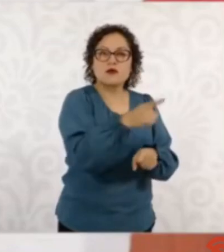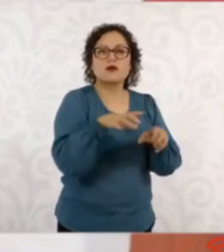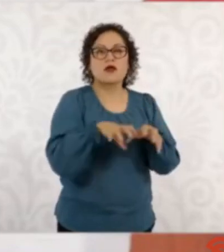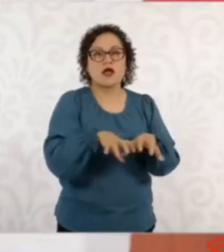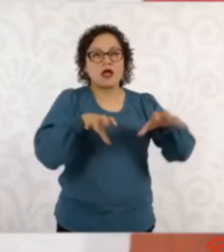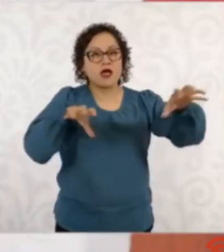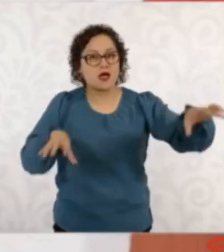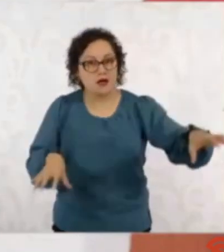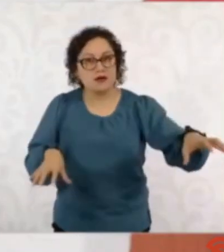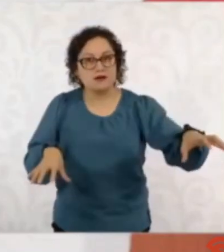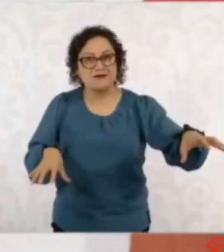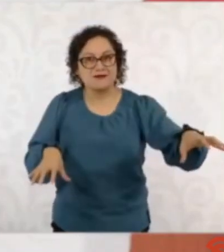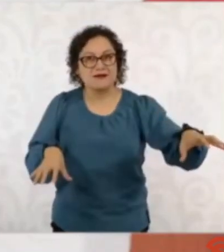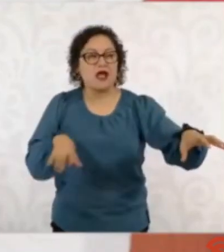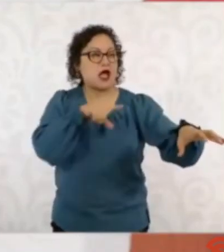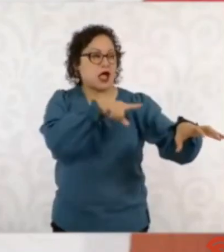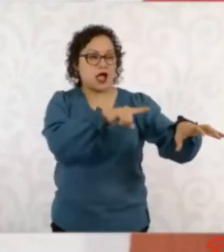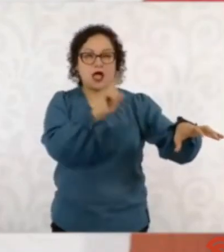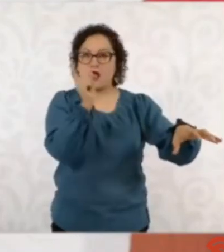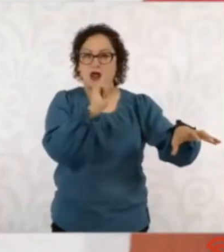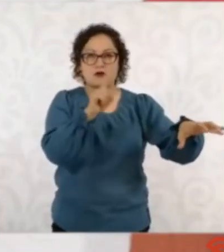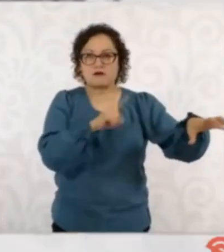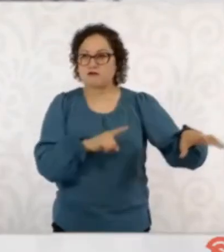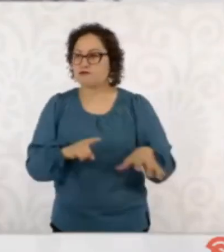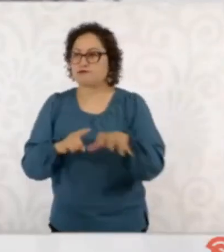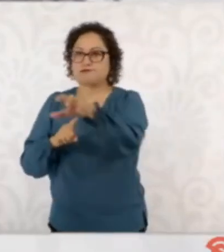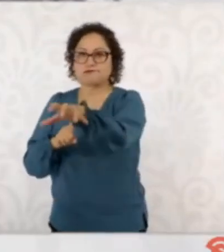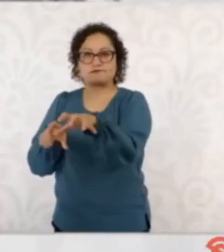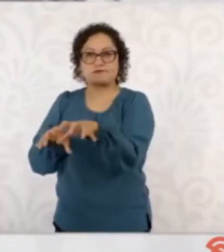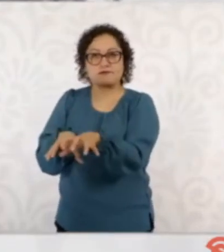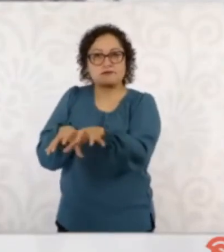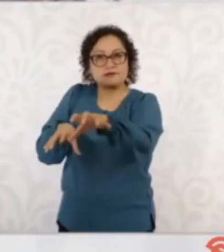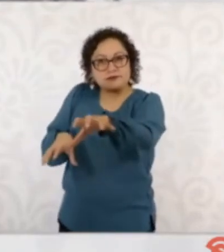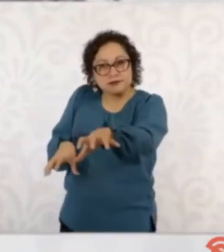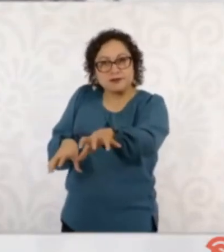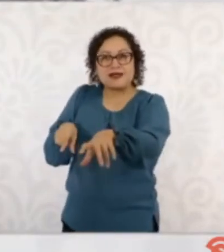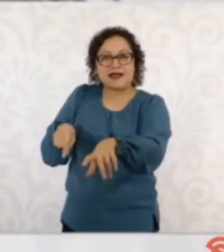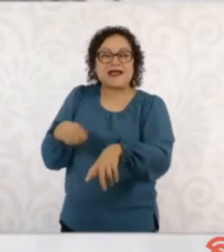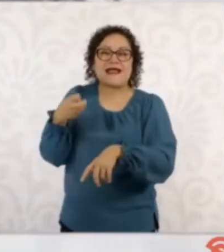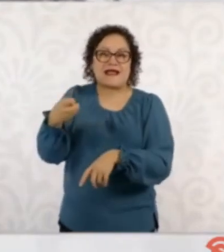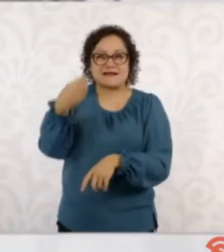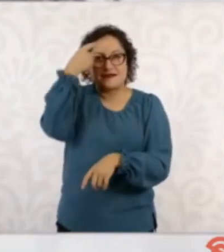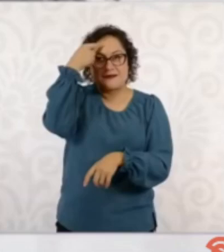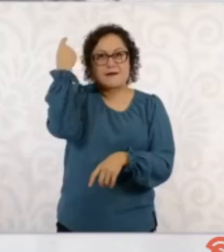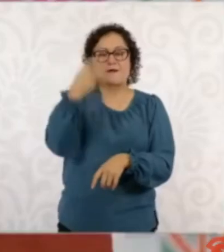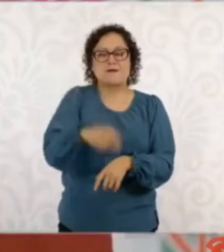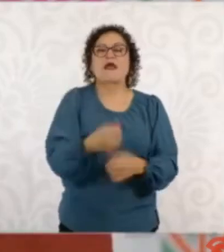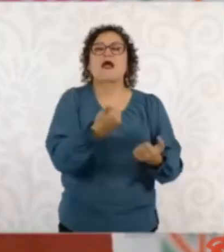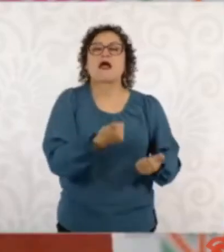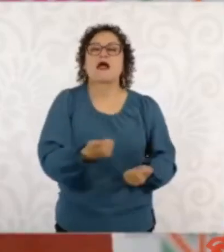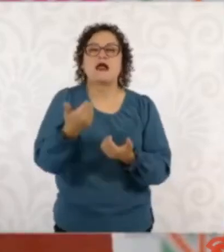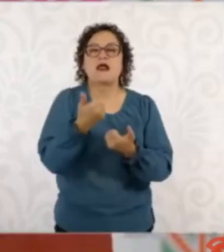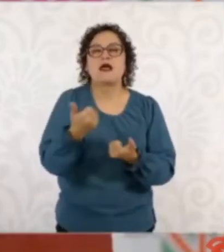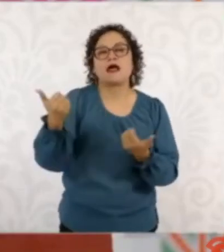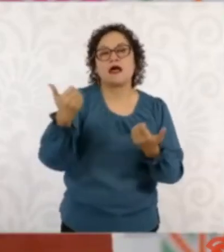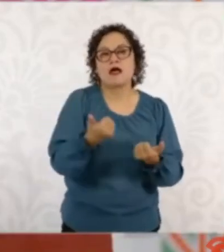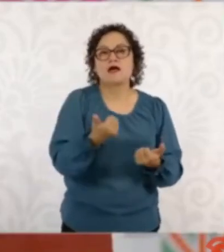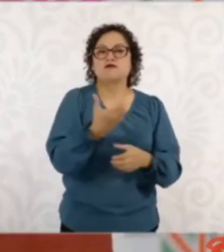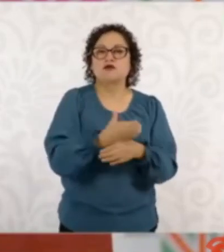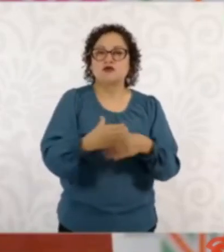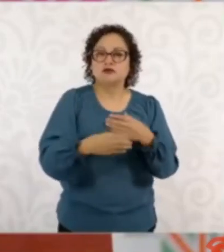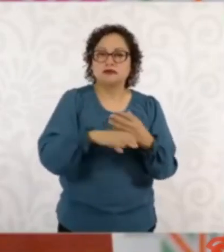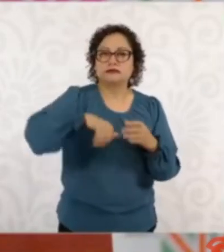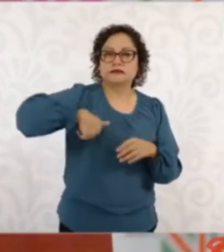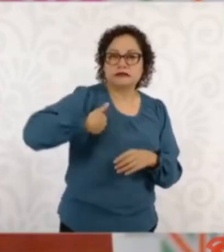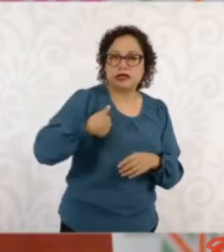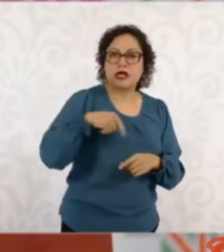AIFA, se toma la decisión de llevar el transporte de carga a el AIFA.